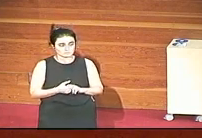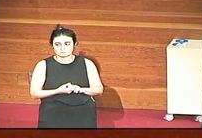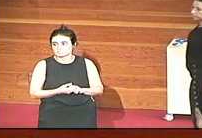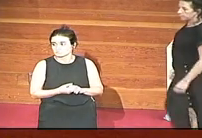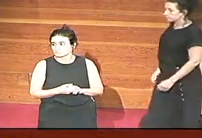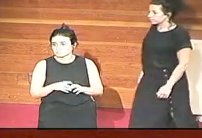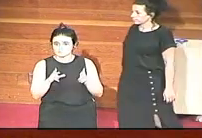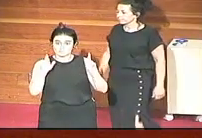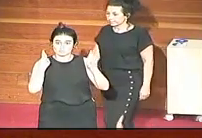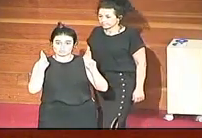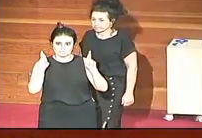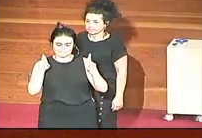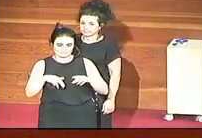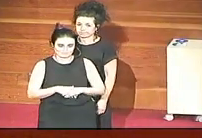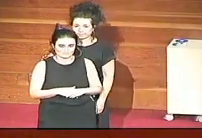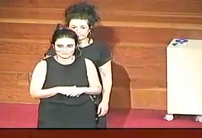mi suerte